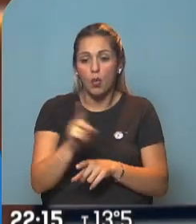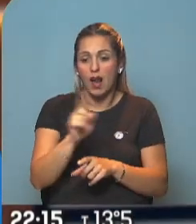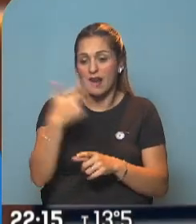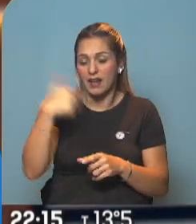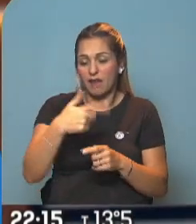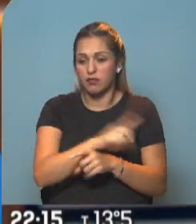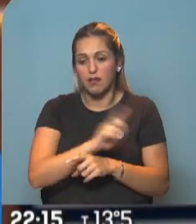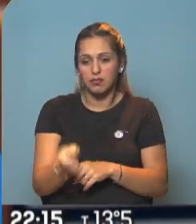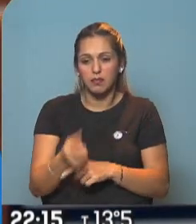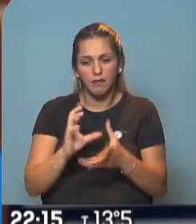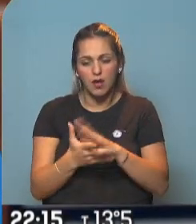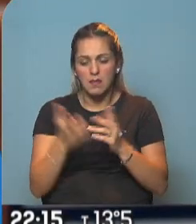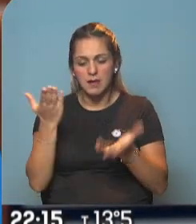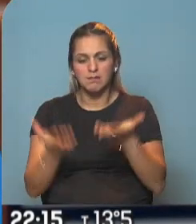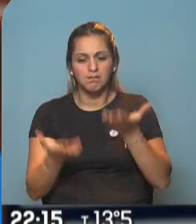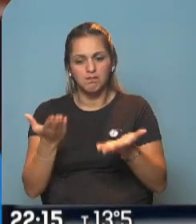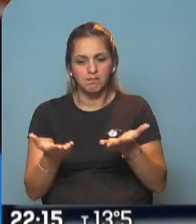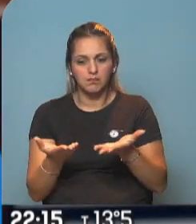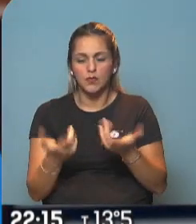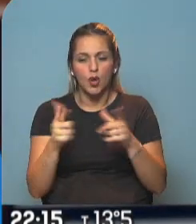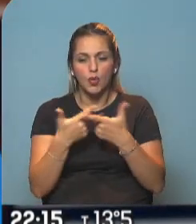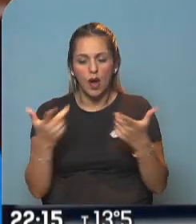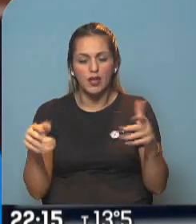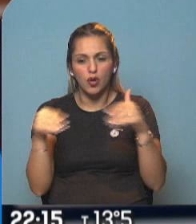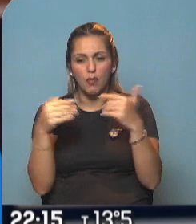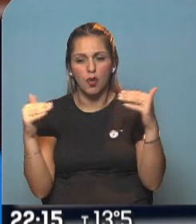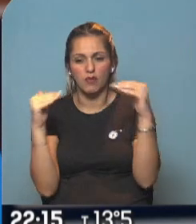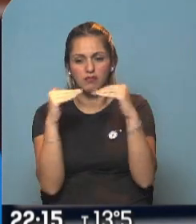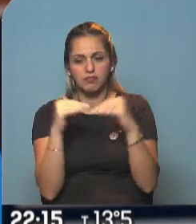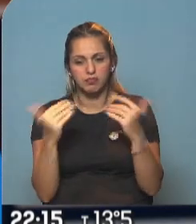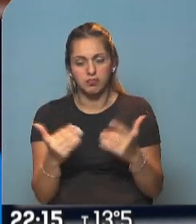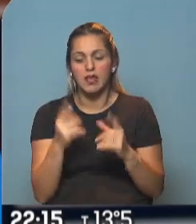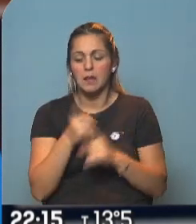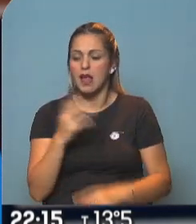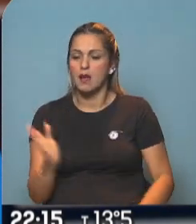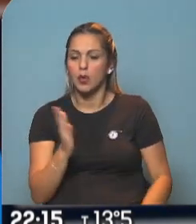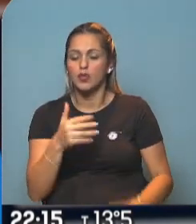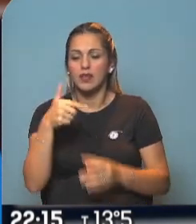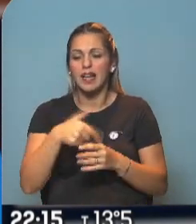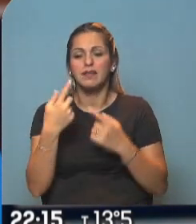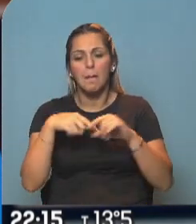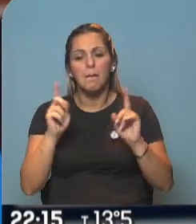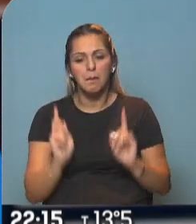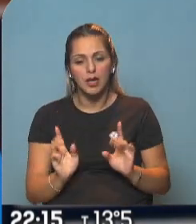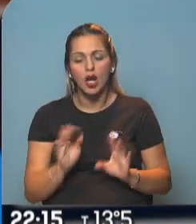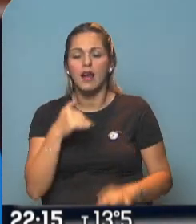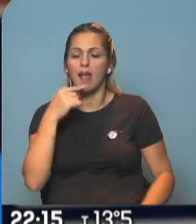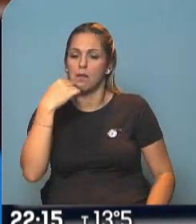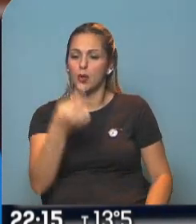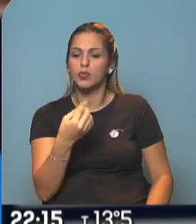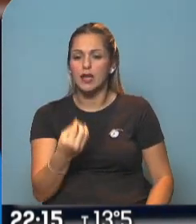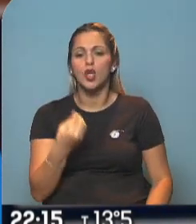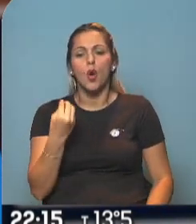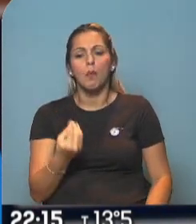un derrumbe de la macroeconomía, del Producto Bruto Interno, incluso de la producción petrolera. Ahora, la pregunta es por